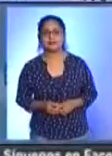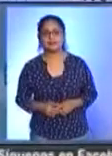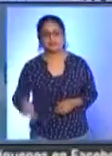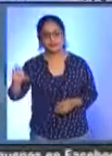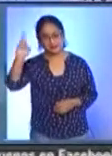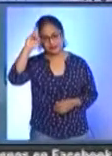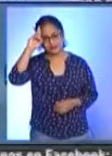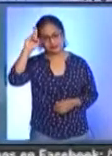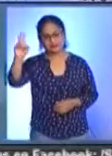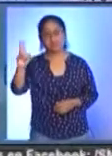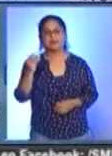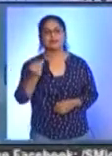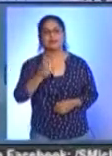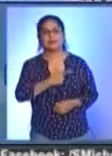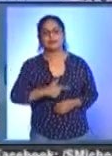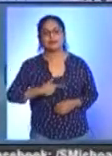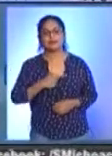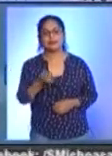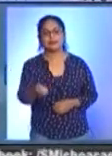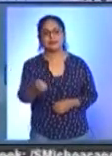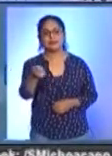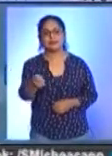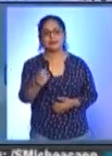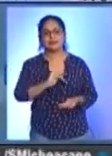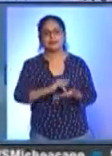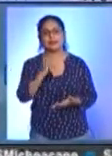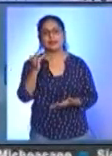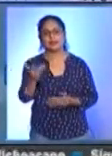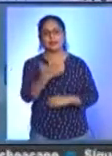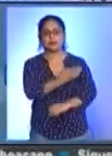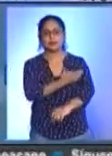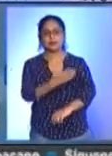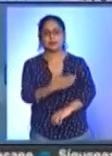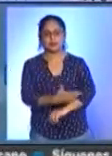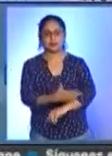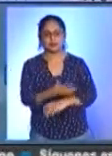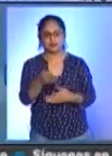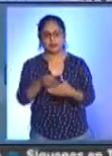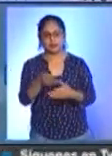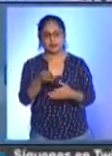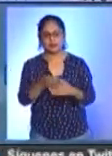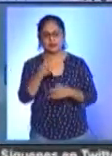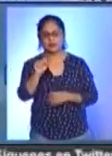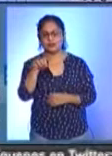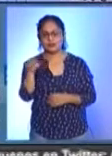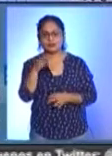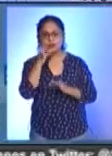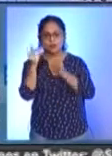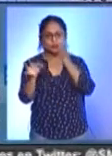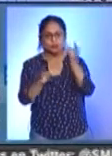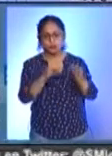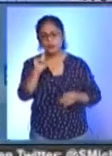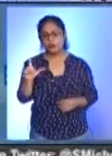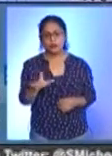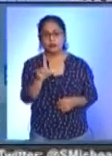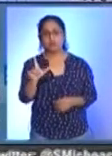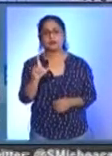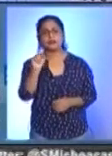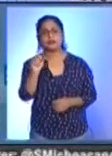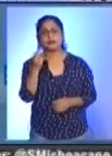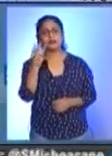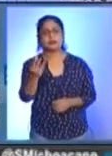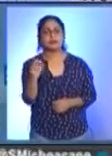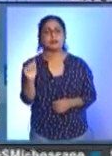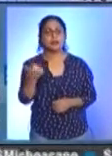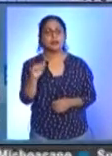Hola, ¿qué tal? Les saludo con el gusto de siempre. Gracias por acompañarnos en SM Noticias hoy lunes 23 de agosto